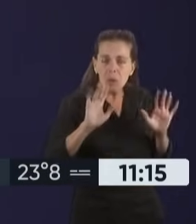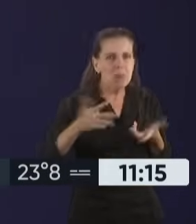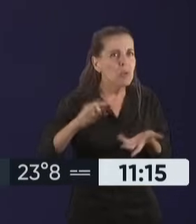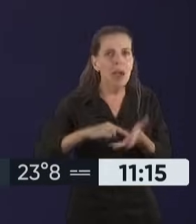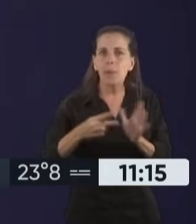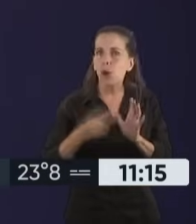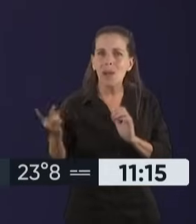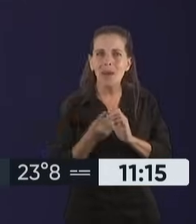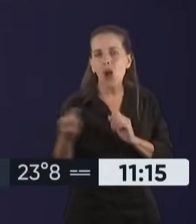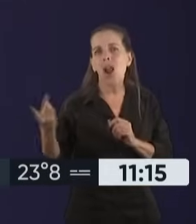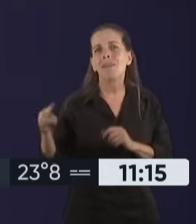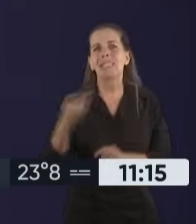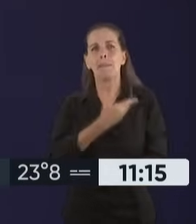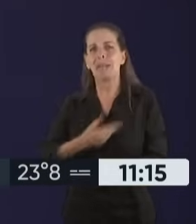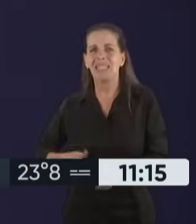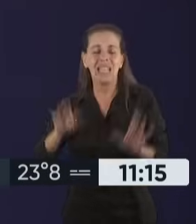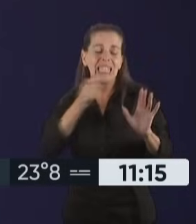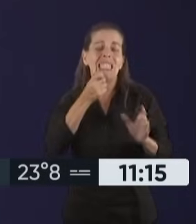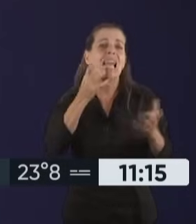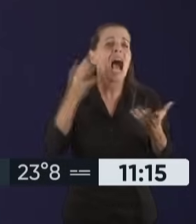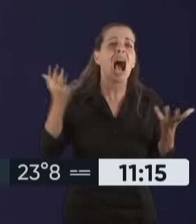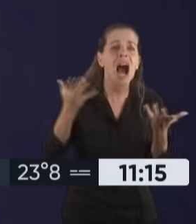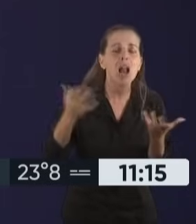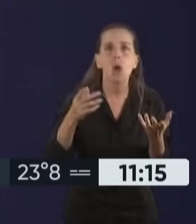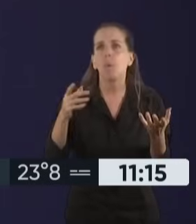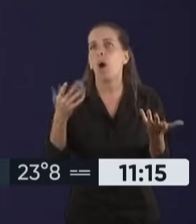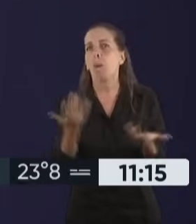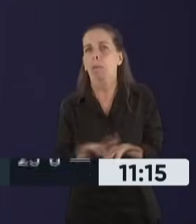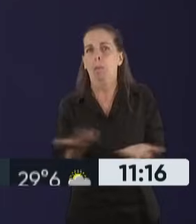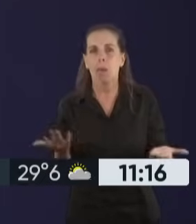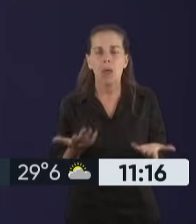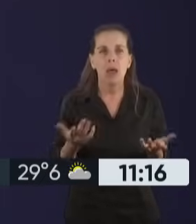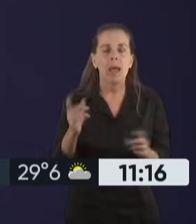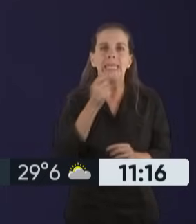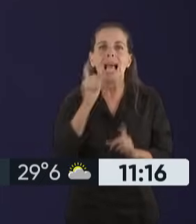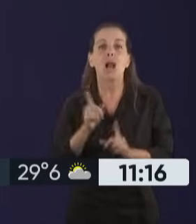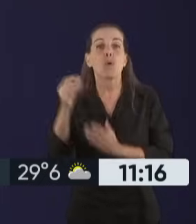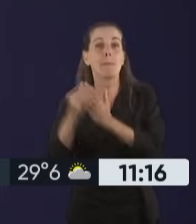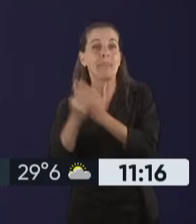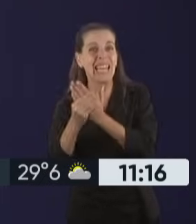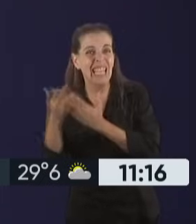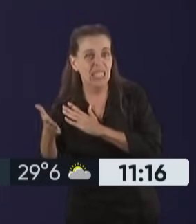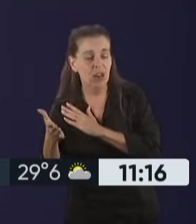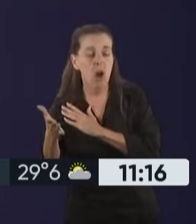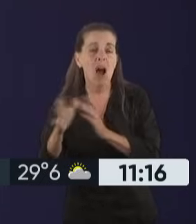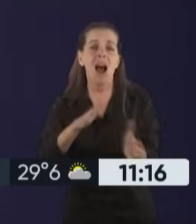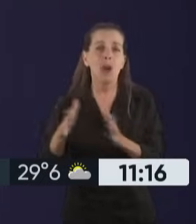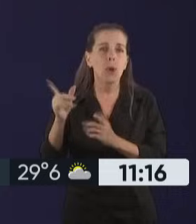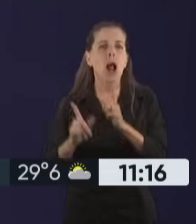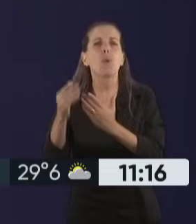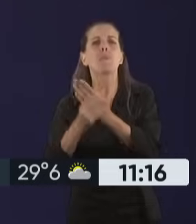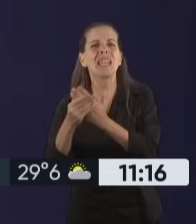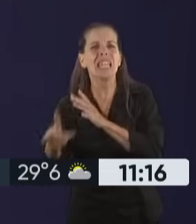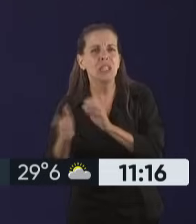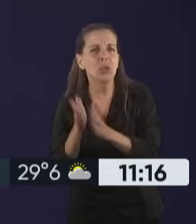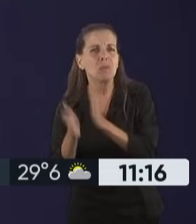tal caso, las diferencias que puede ocurrir, que me marcaste vos, de algún ministro que se pudo